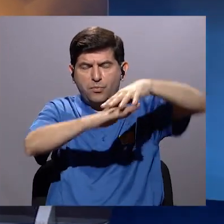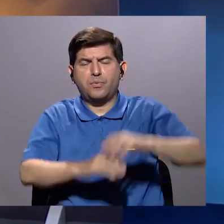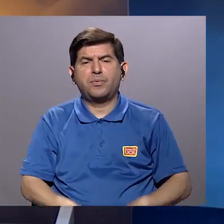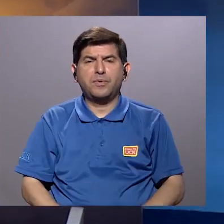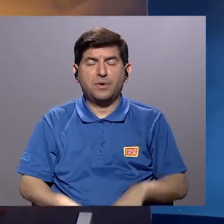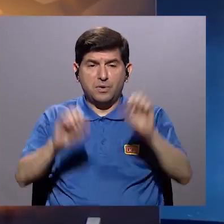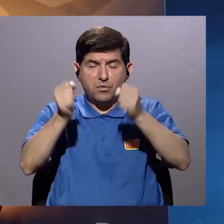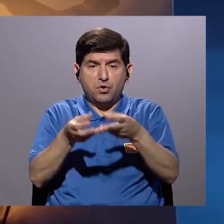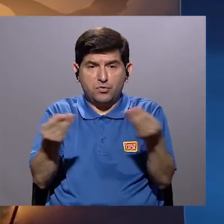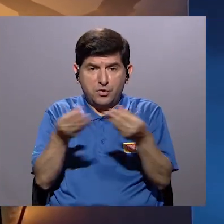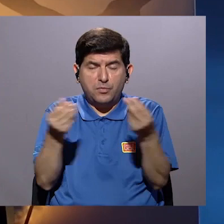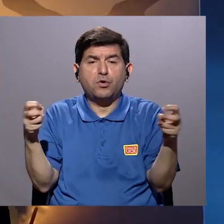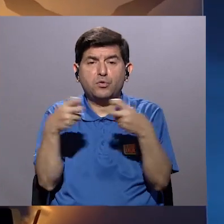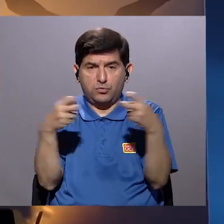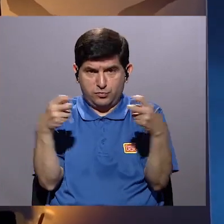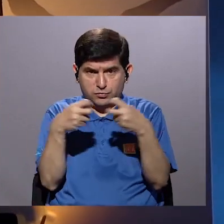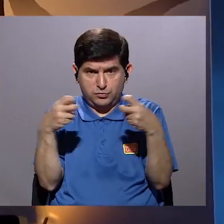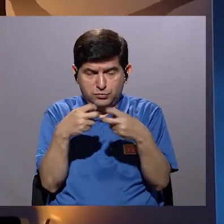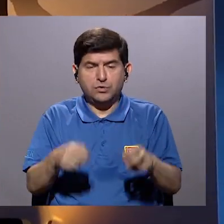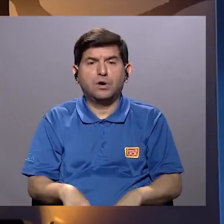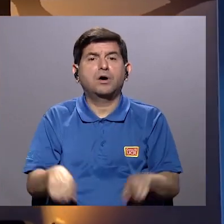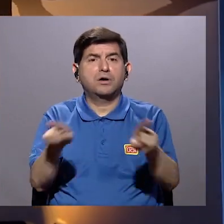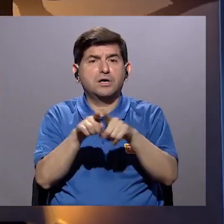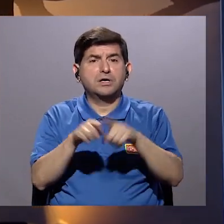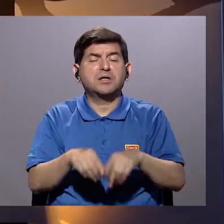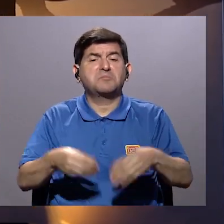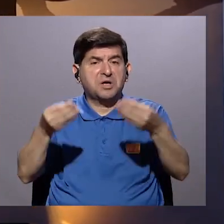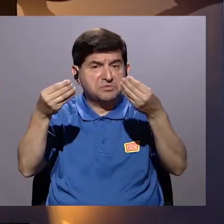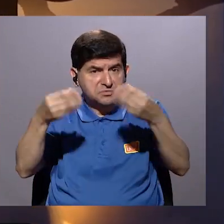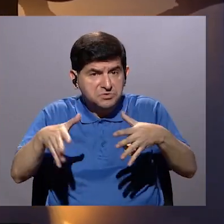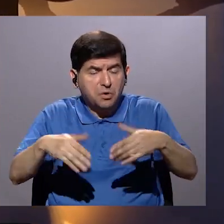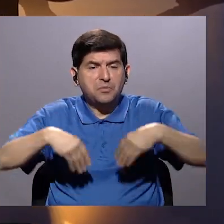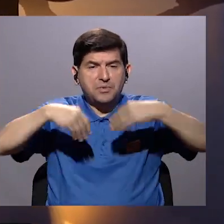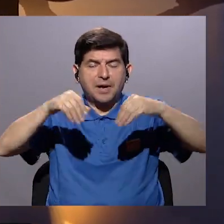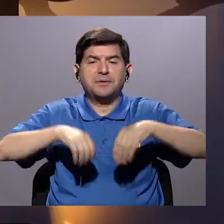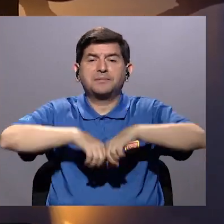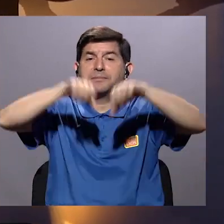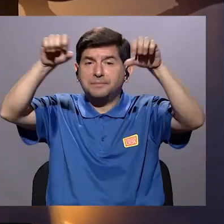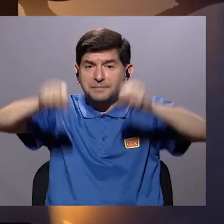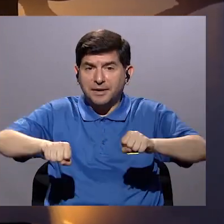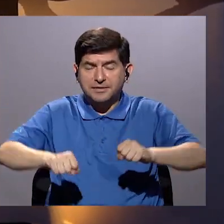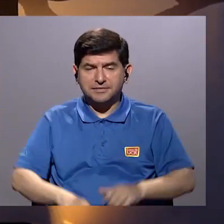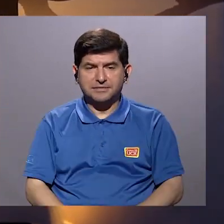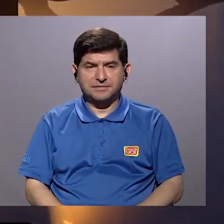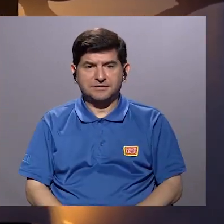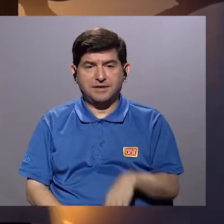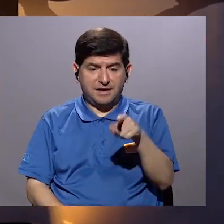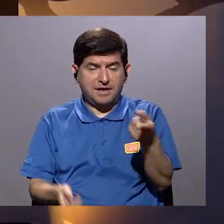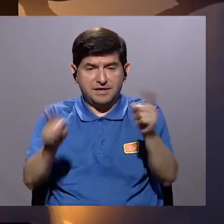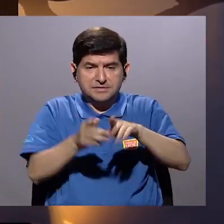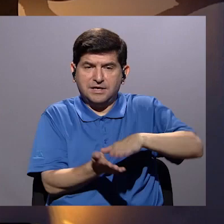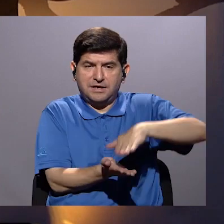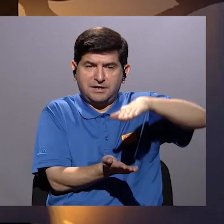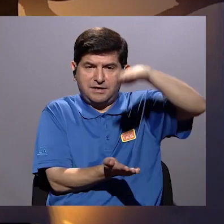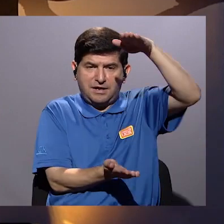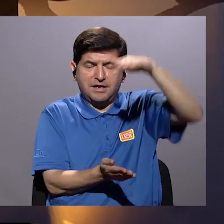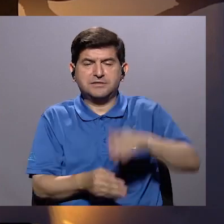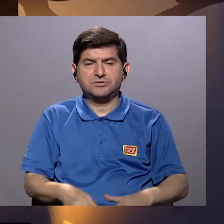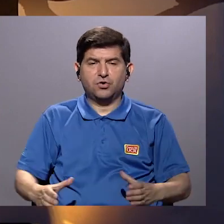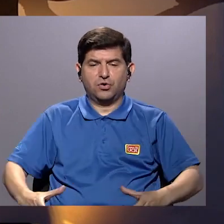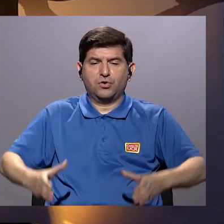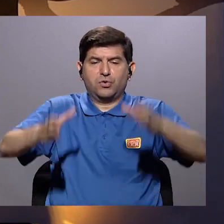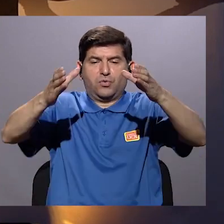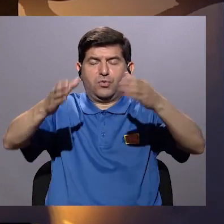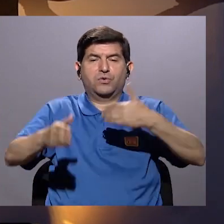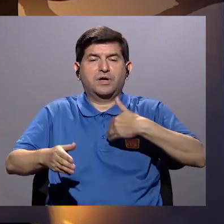para producir electricidad. Claro, pero también le puede sobrar y puede vender al sistema. Cuando almacena, o el resto lo almacena en la batería que va a utilizar en